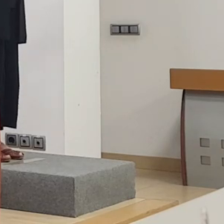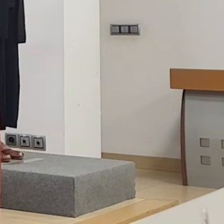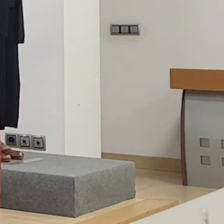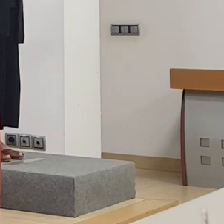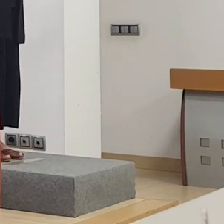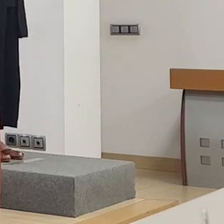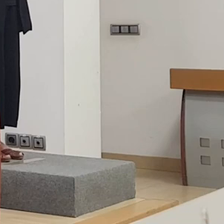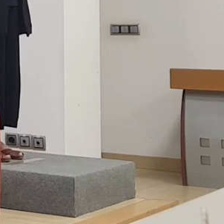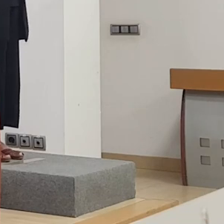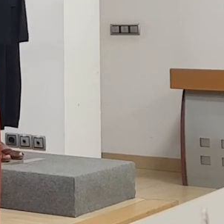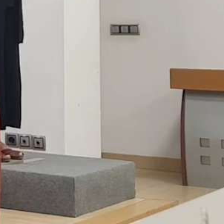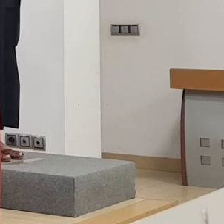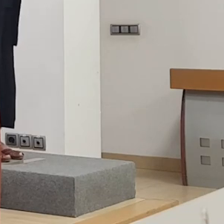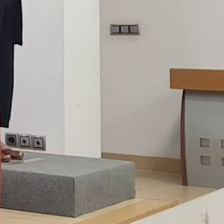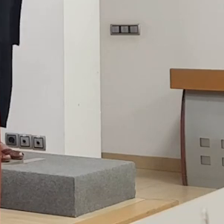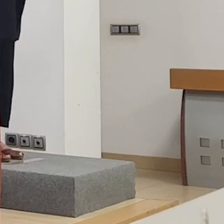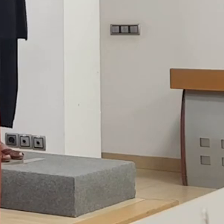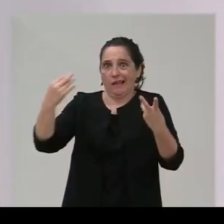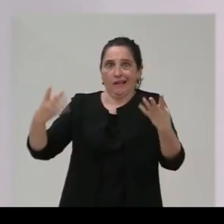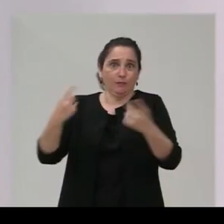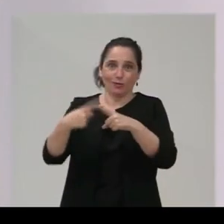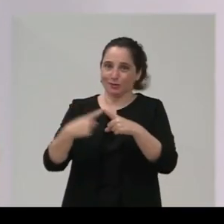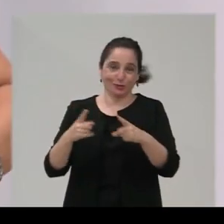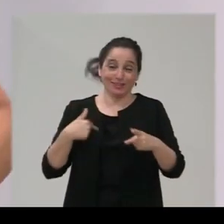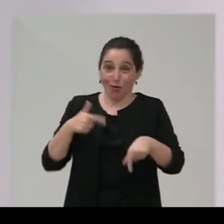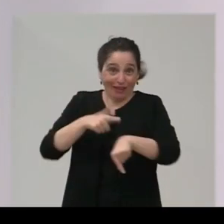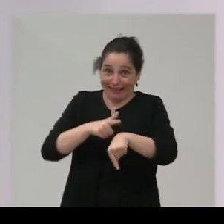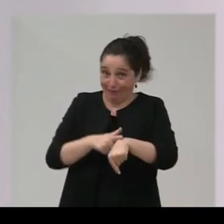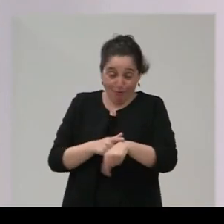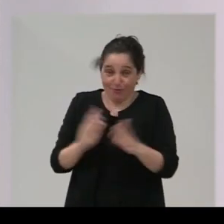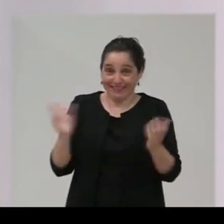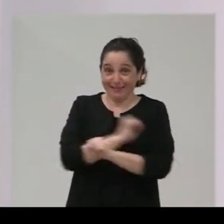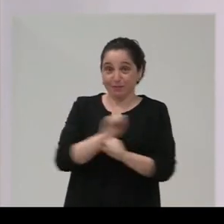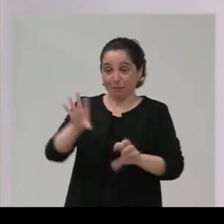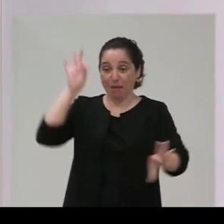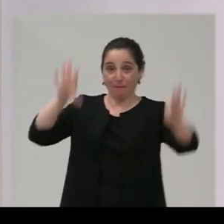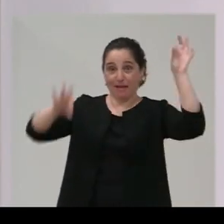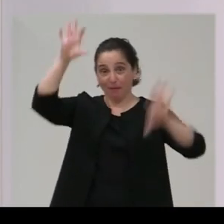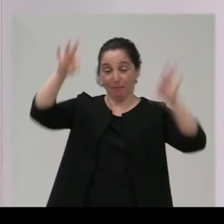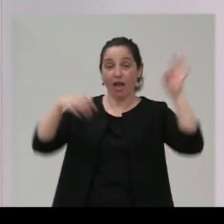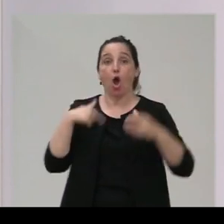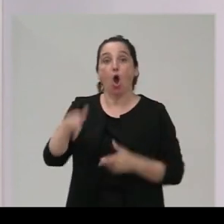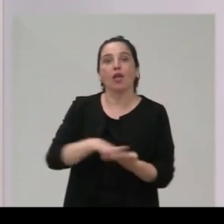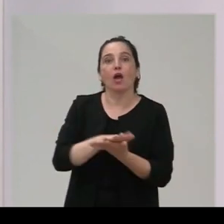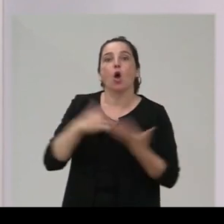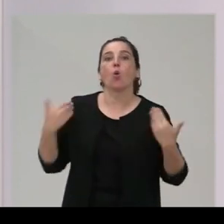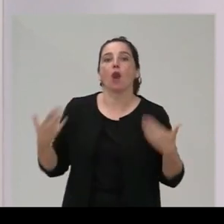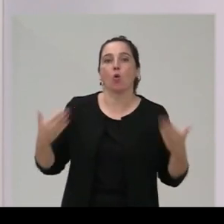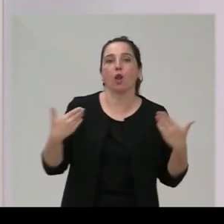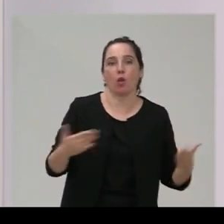abordará en las reuniones con consejeros hay tanto de lo que hablar que teníamos que seleccionar pues los